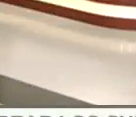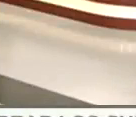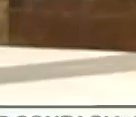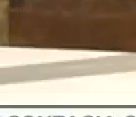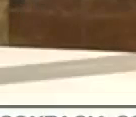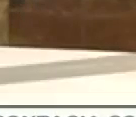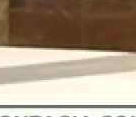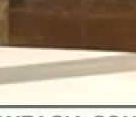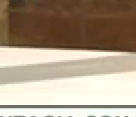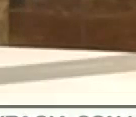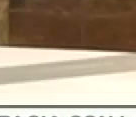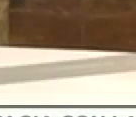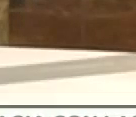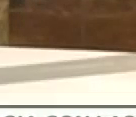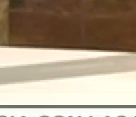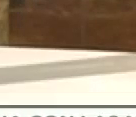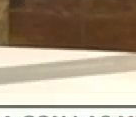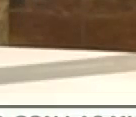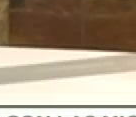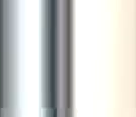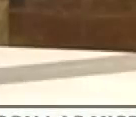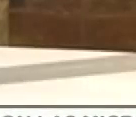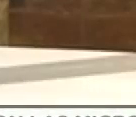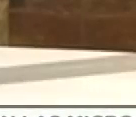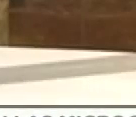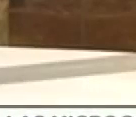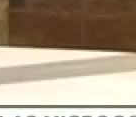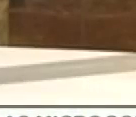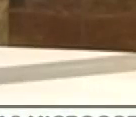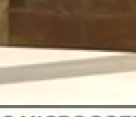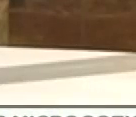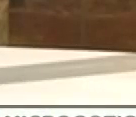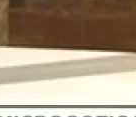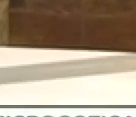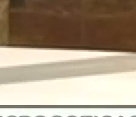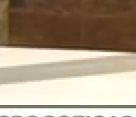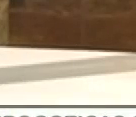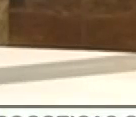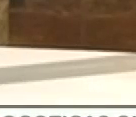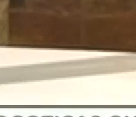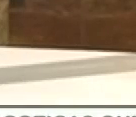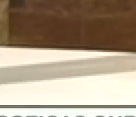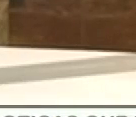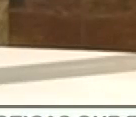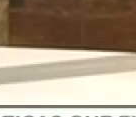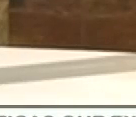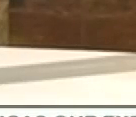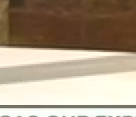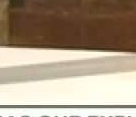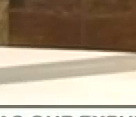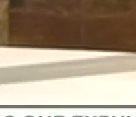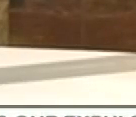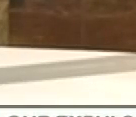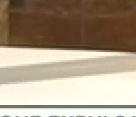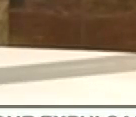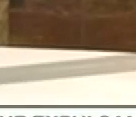vecinas, queridos compatriotas, queridas compatriotas, mi saludo, martes de